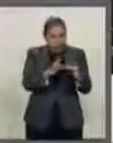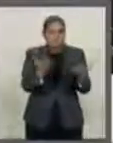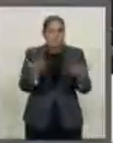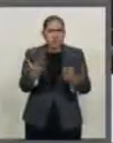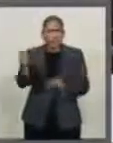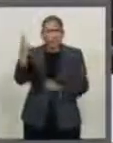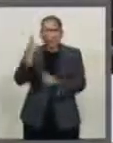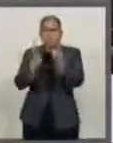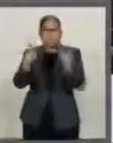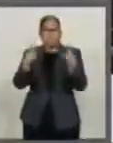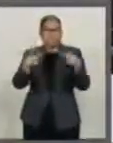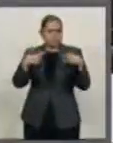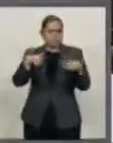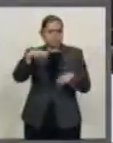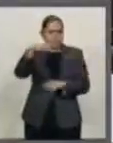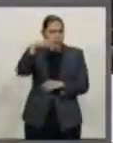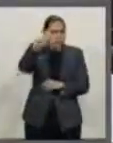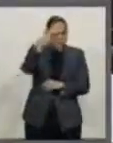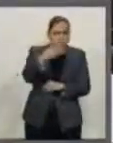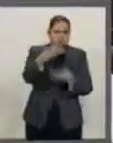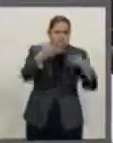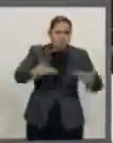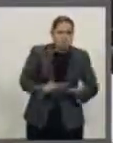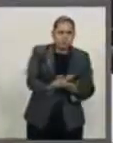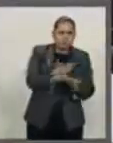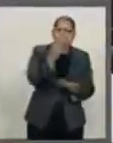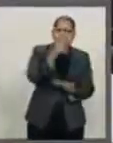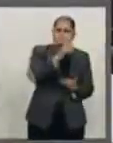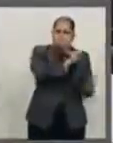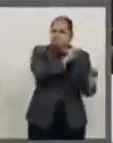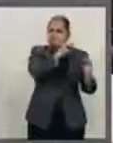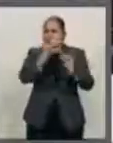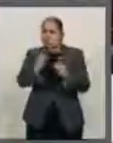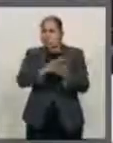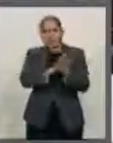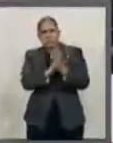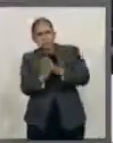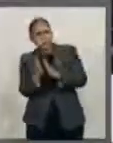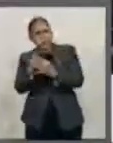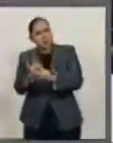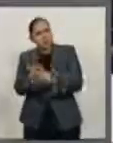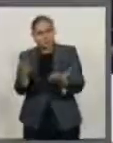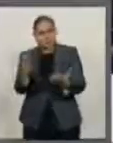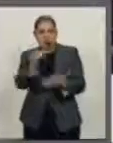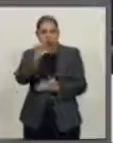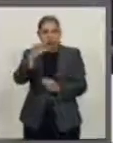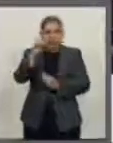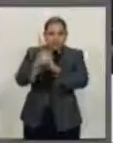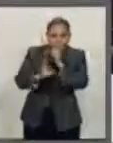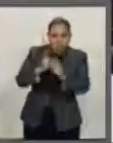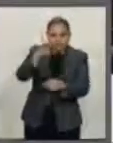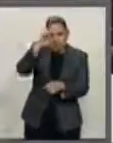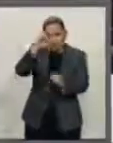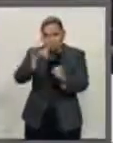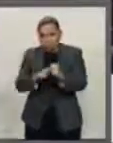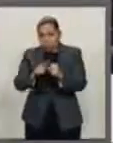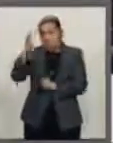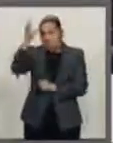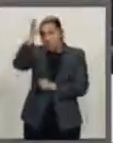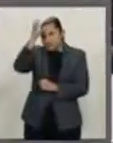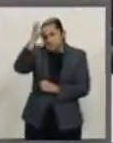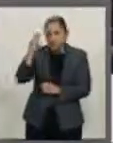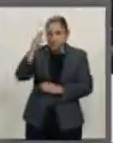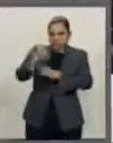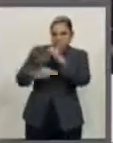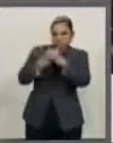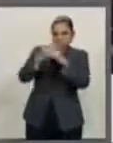han hecho grandes aportes a nuestro país en el deporte, la cultura, la ciencia, el medio ambiente. Y